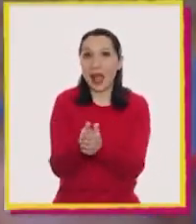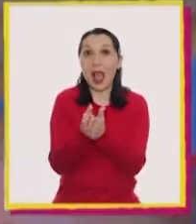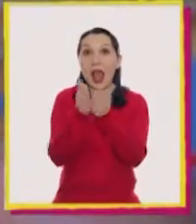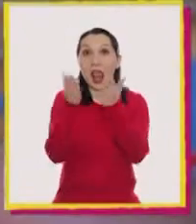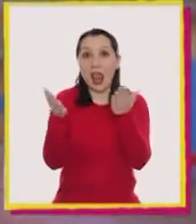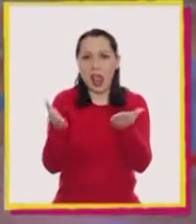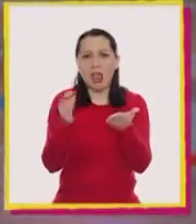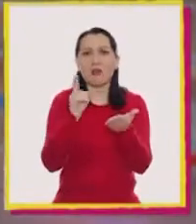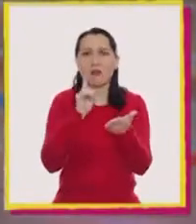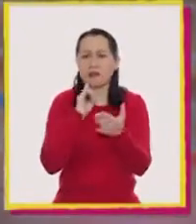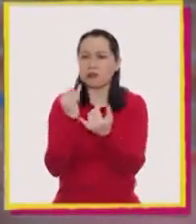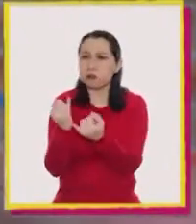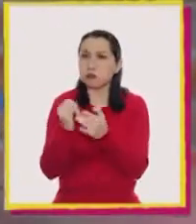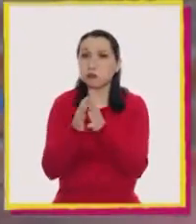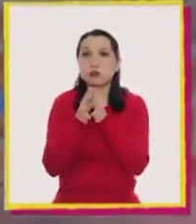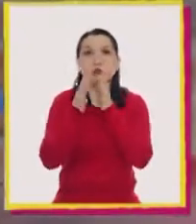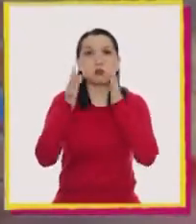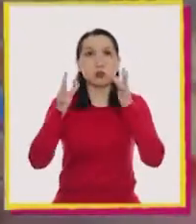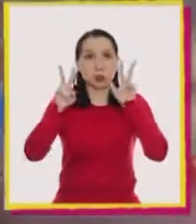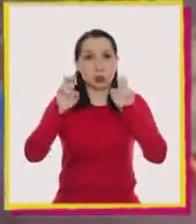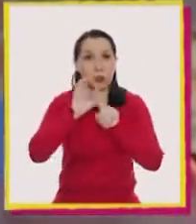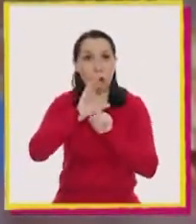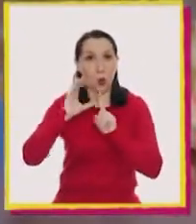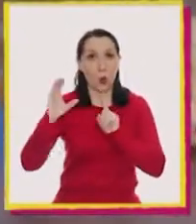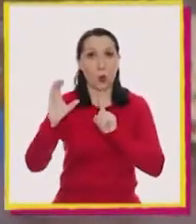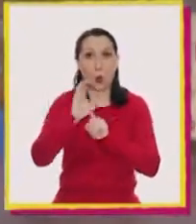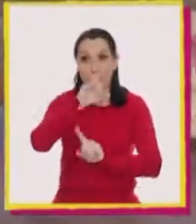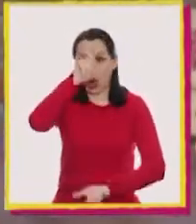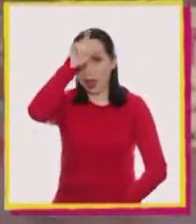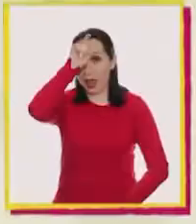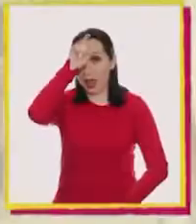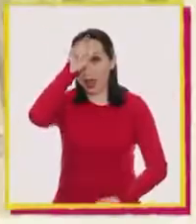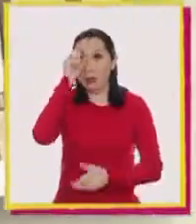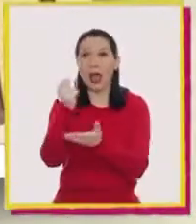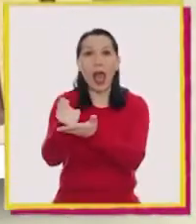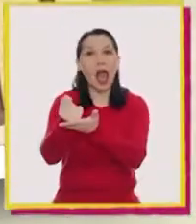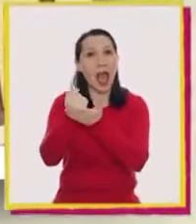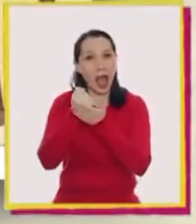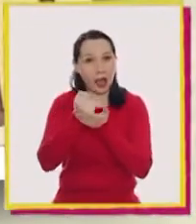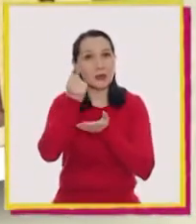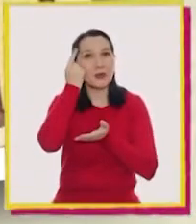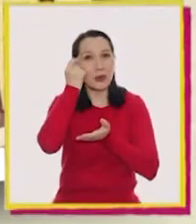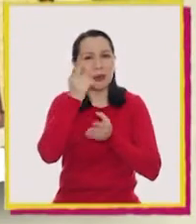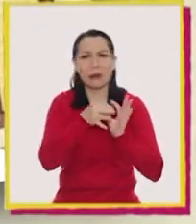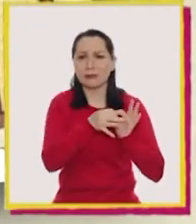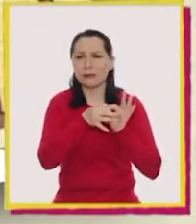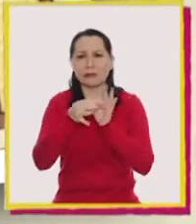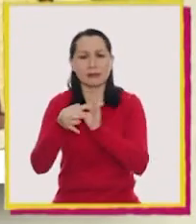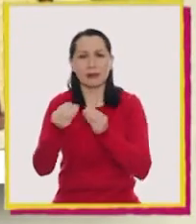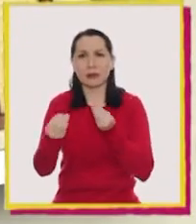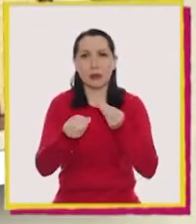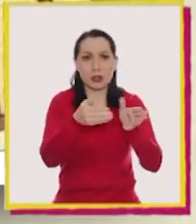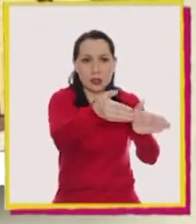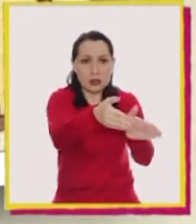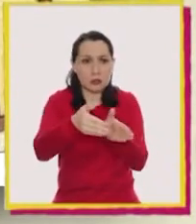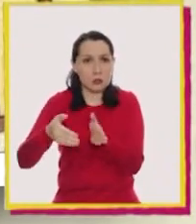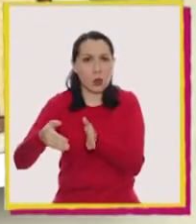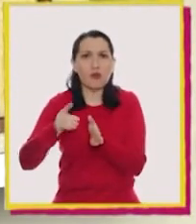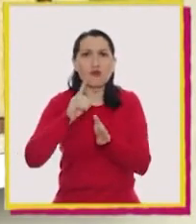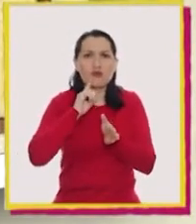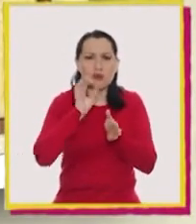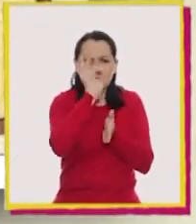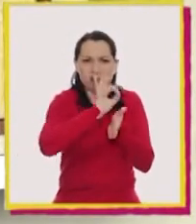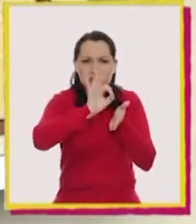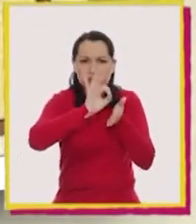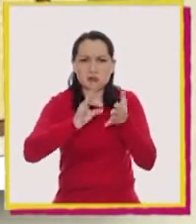Este libro contiene mucha información sobre la cultura egipcia y nos ayuda a comprender por qué la tumba